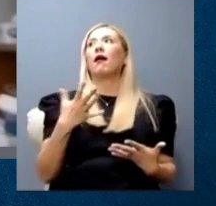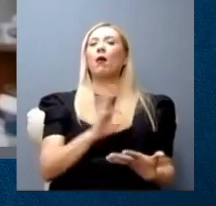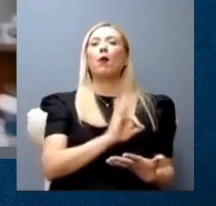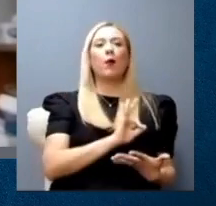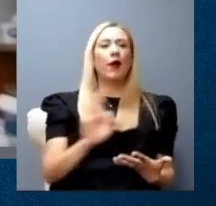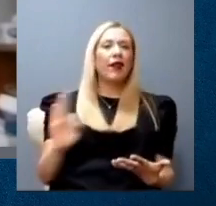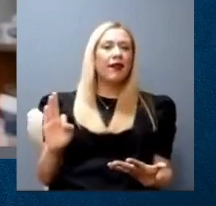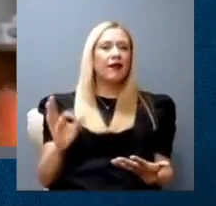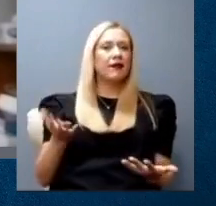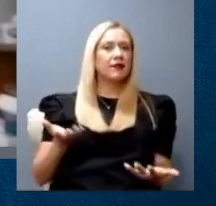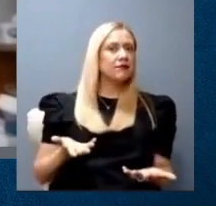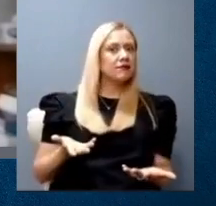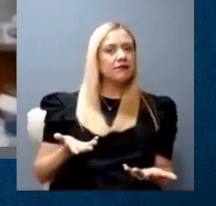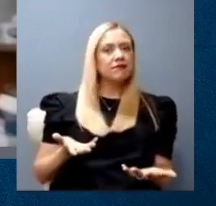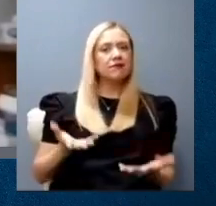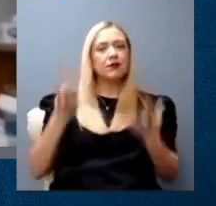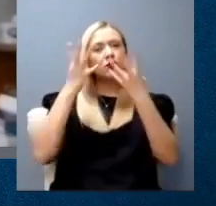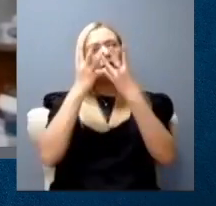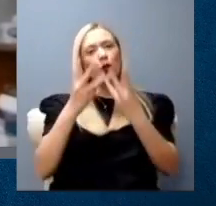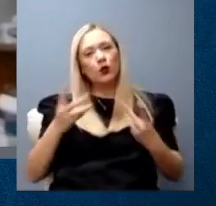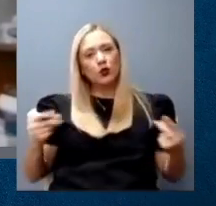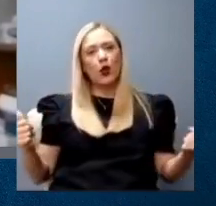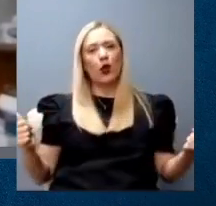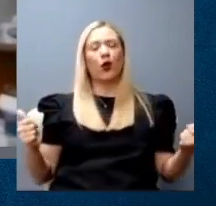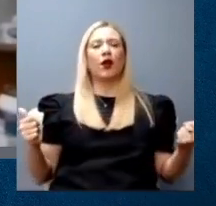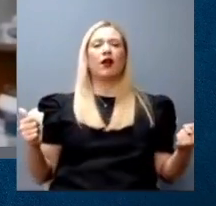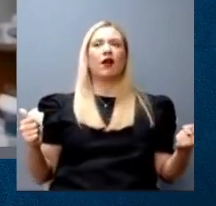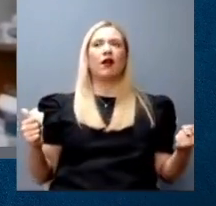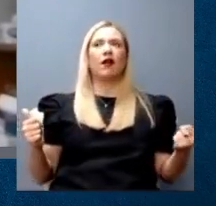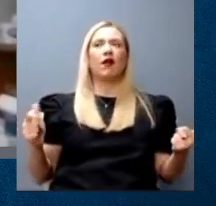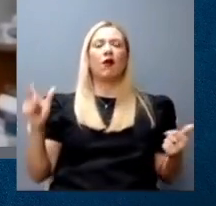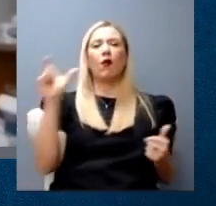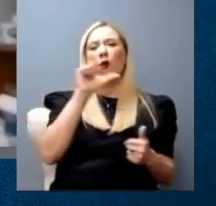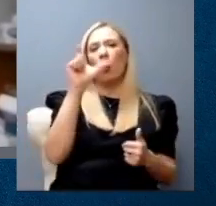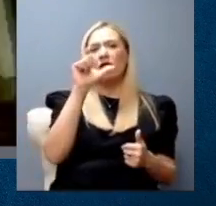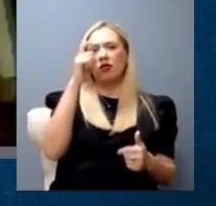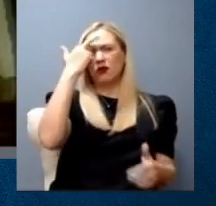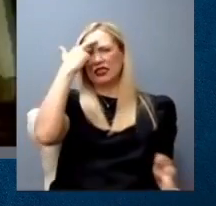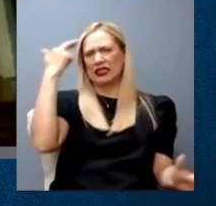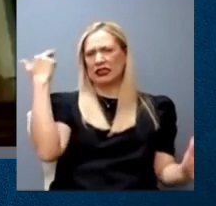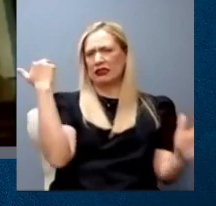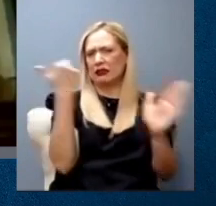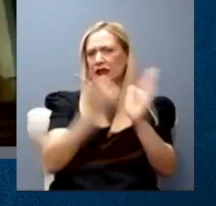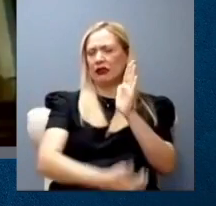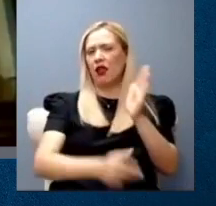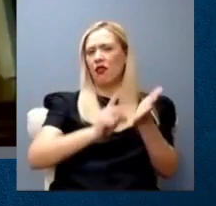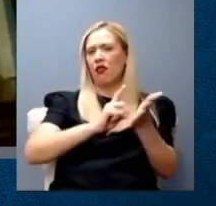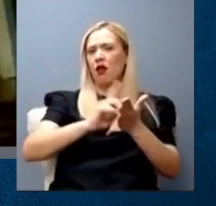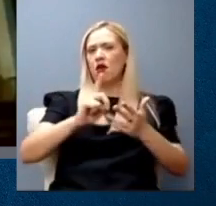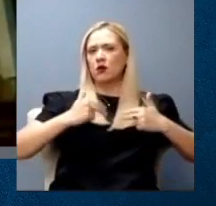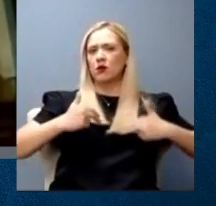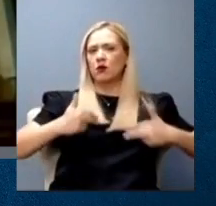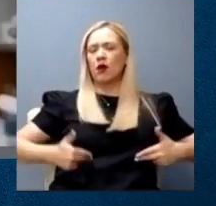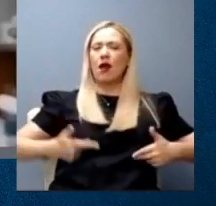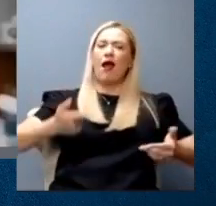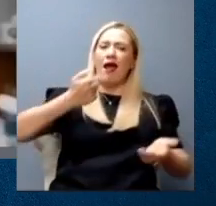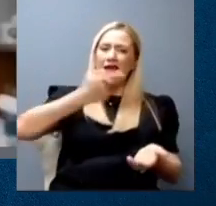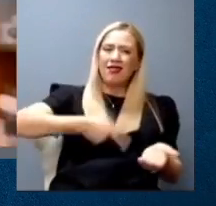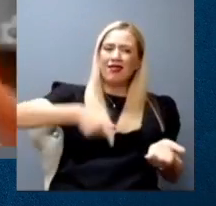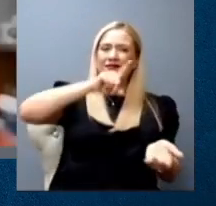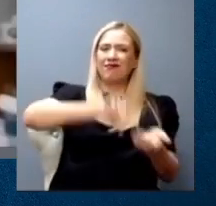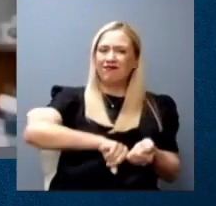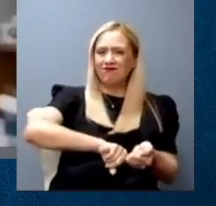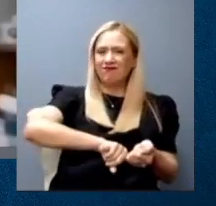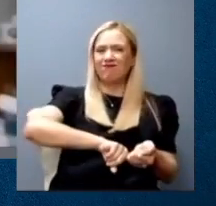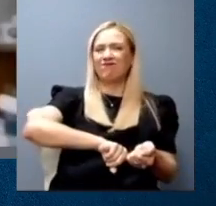una solución cuando se da una violación a los derechos humanos dentro de, por supuesto,